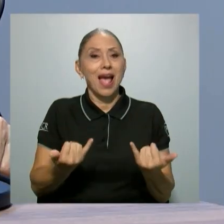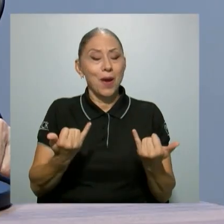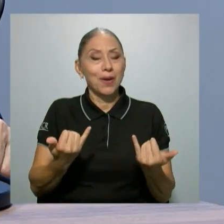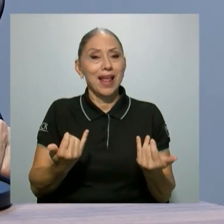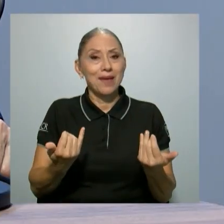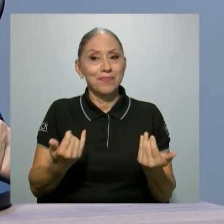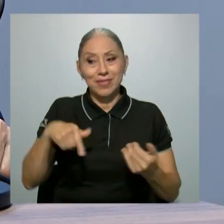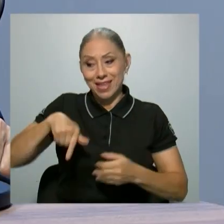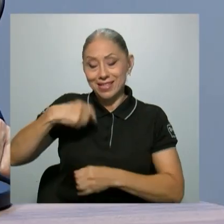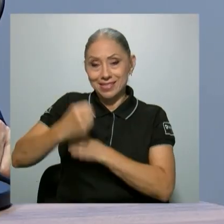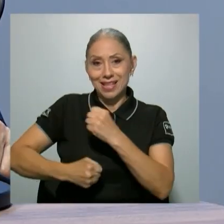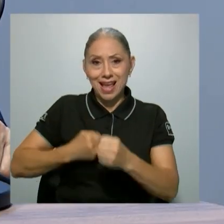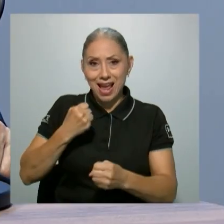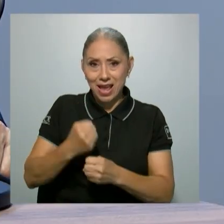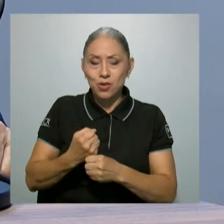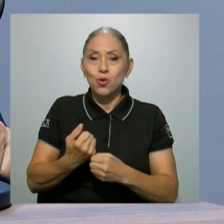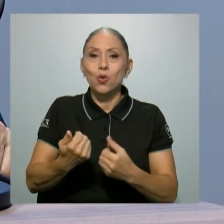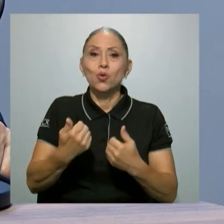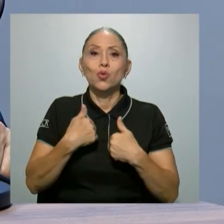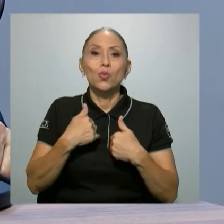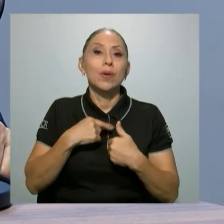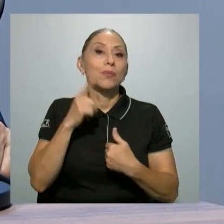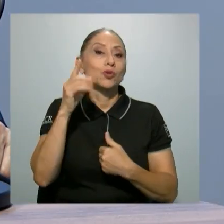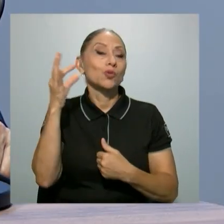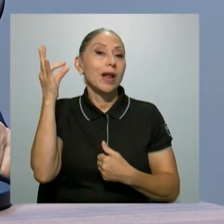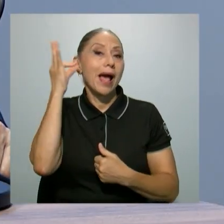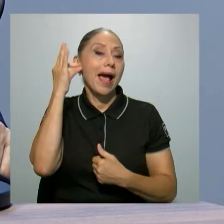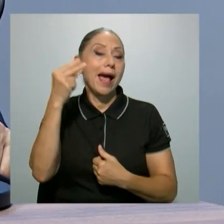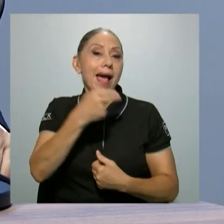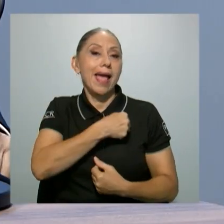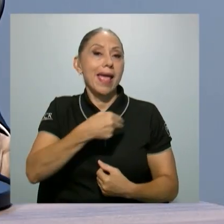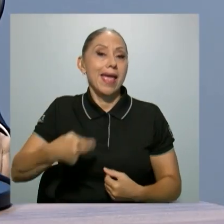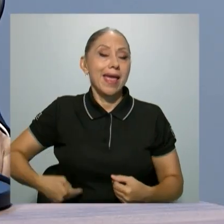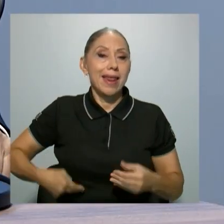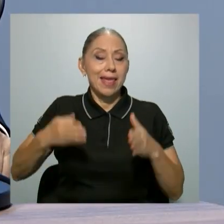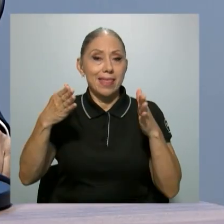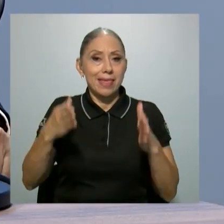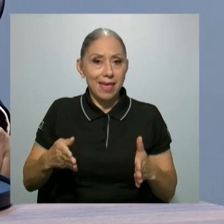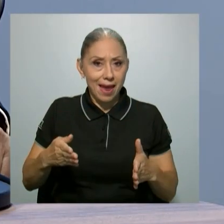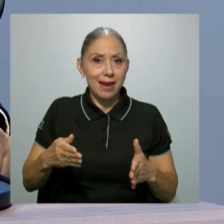tuvimos este año una herediana